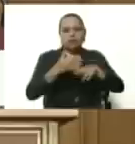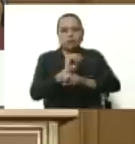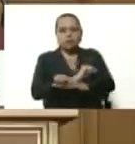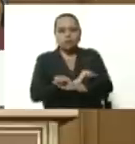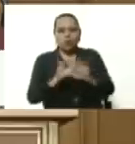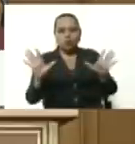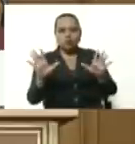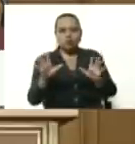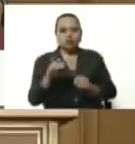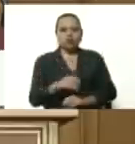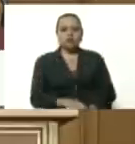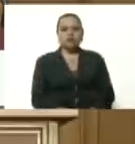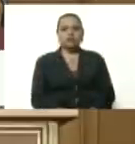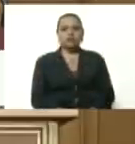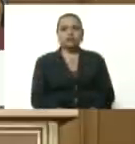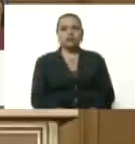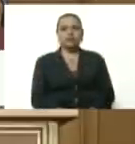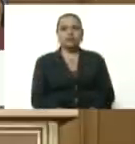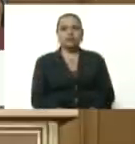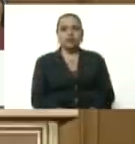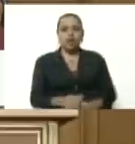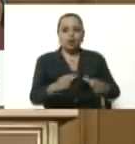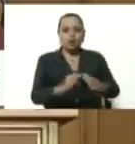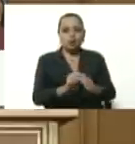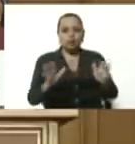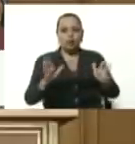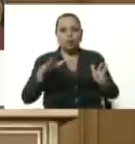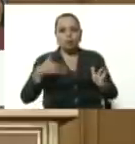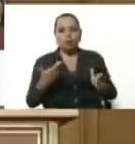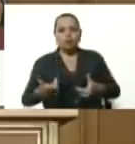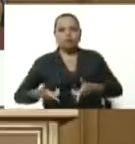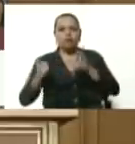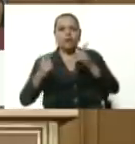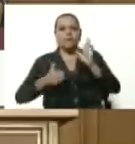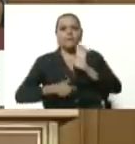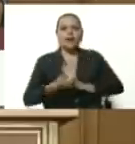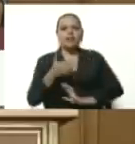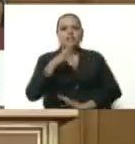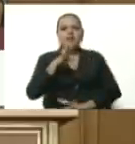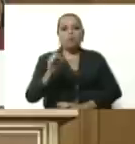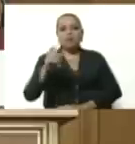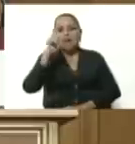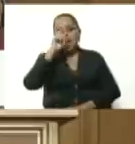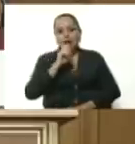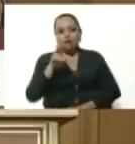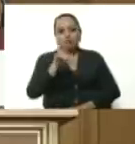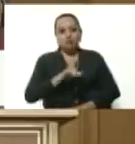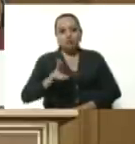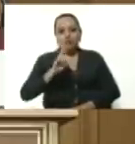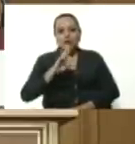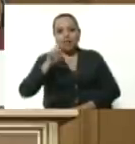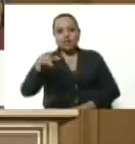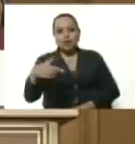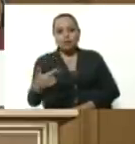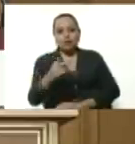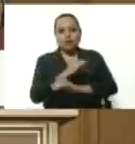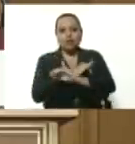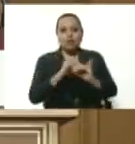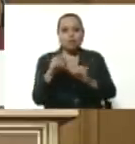estas armas. Las minas pueden permanecer activas durante más de 50 años después del fin de un conflicto.